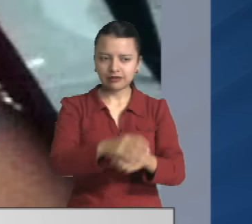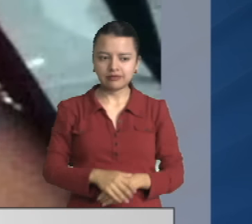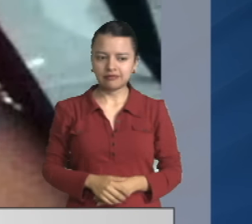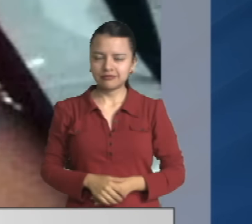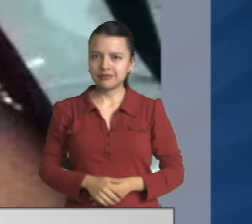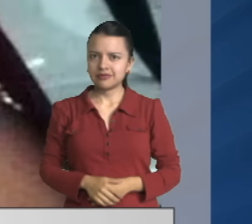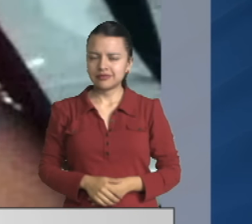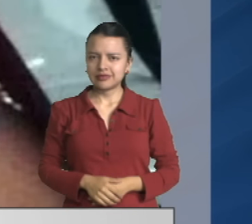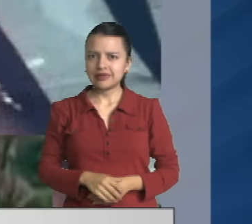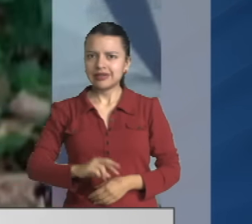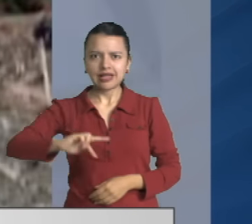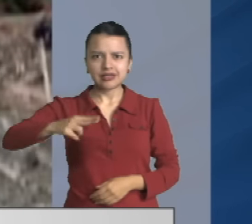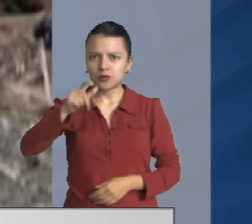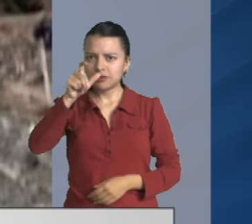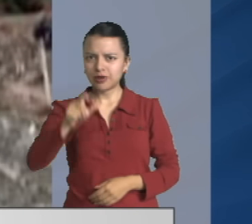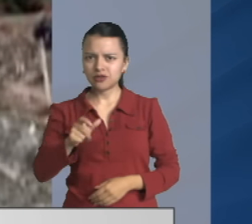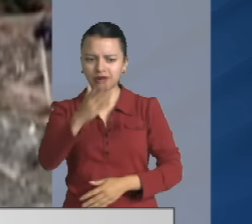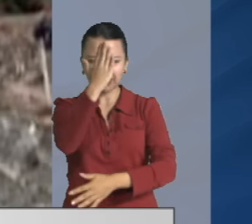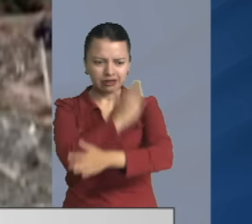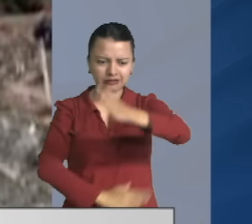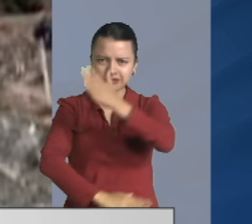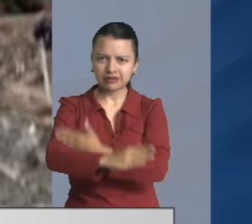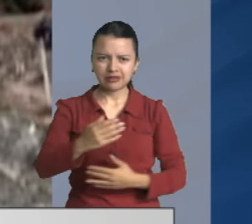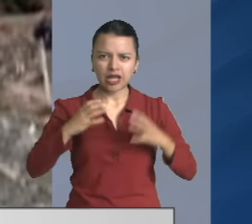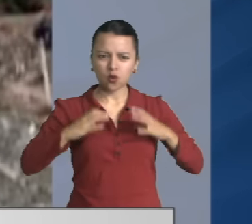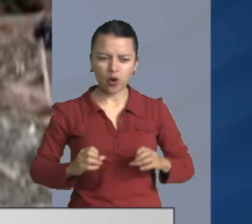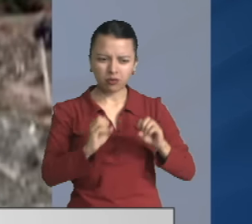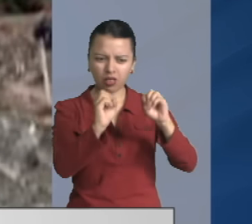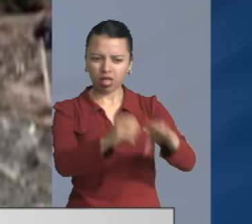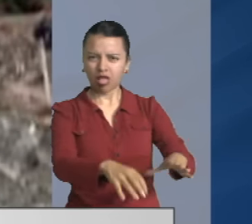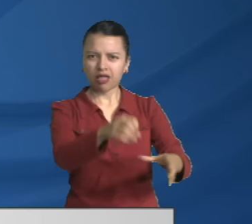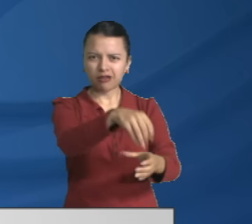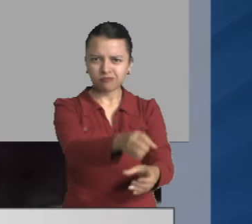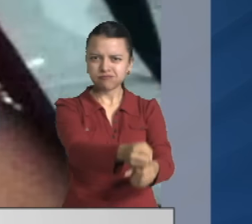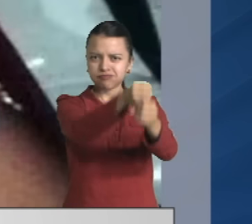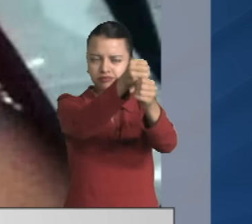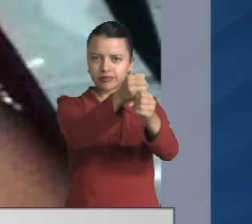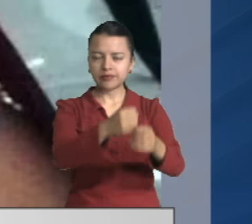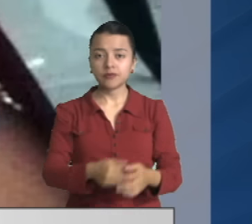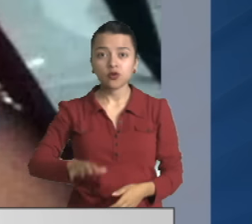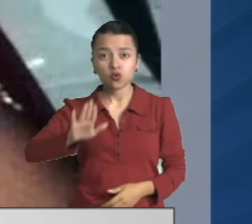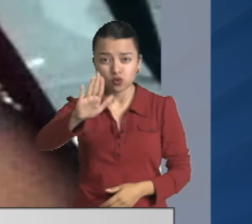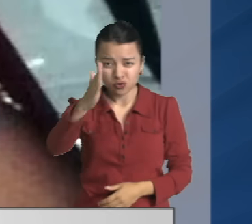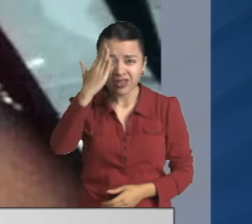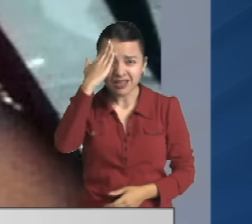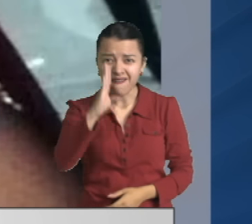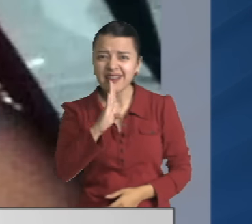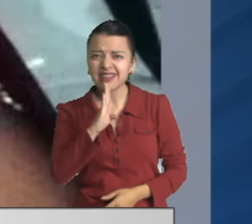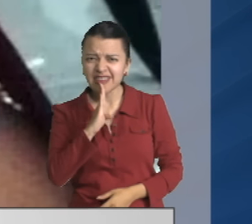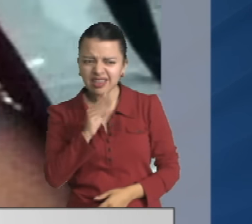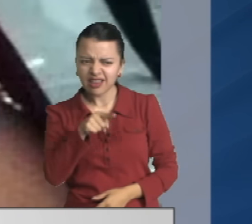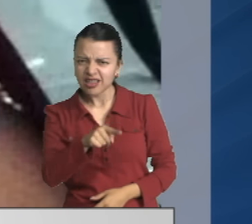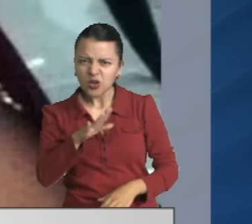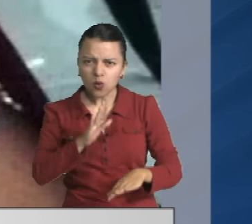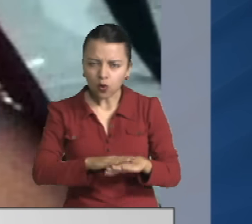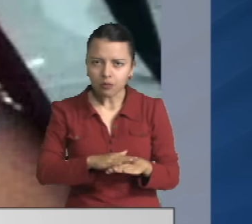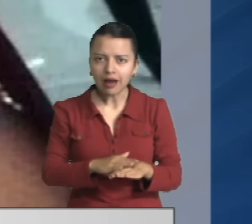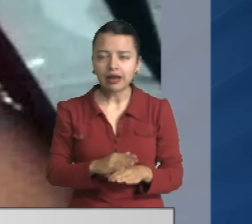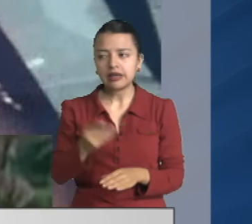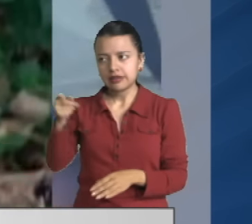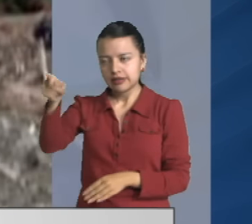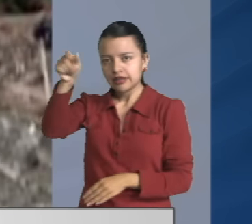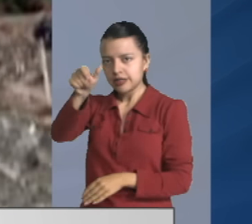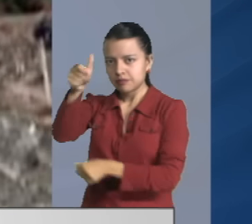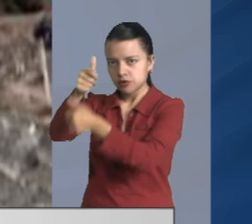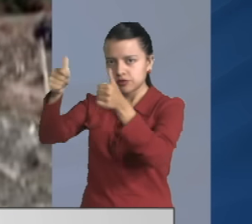agosto. Las autoridades de la capital del Valle del Cauca ofrecen una recompensa de 50 millones de pesos para quien brinde información que permita y que conduzca a la